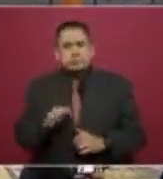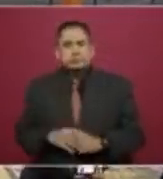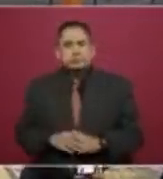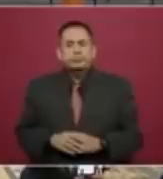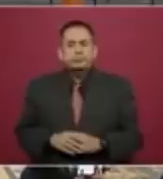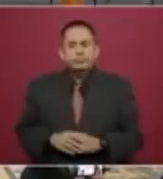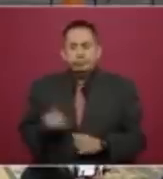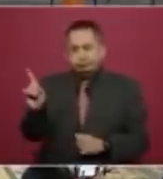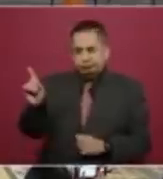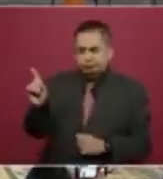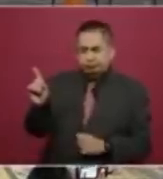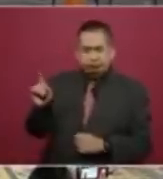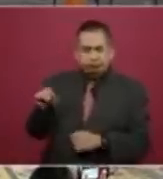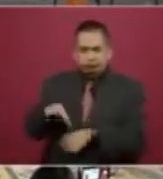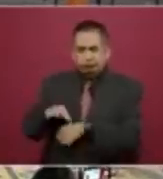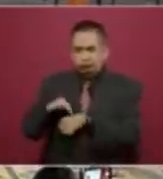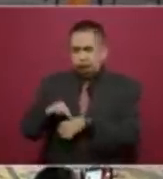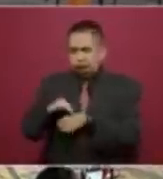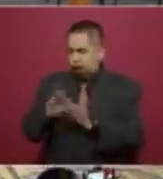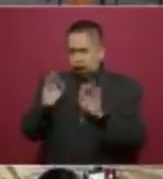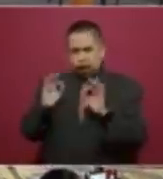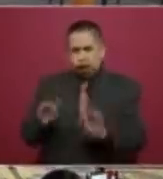aquí están los hechos.